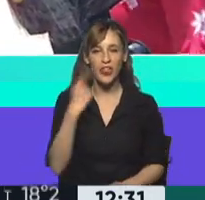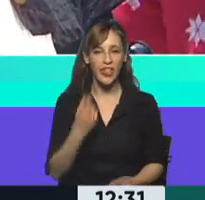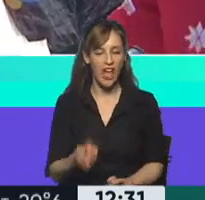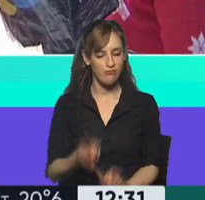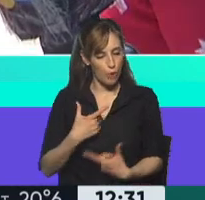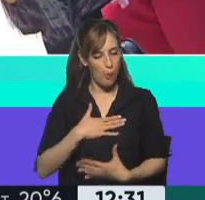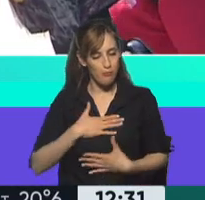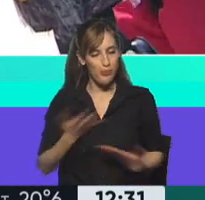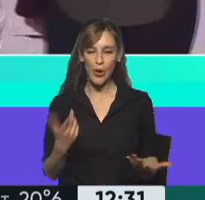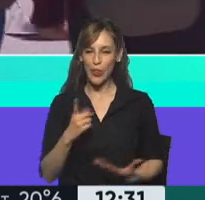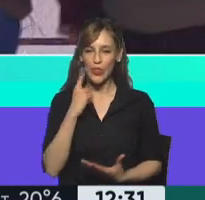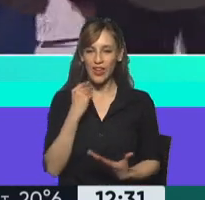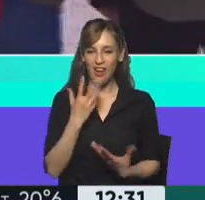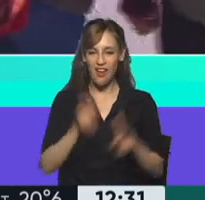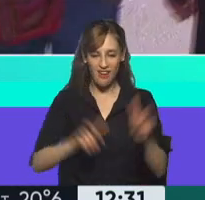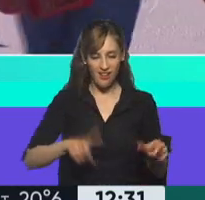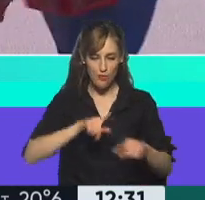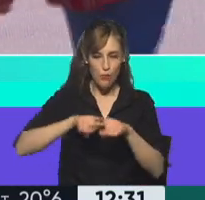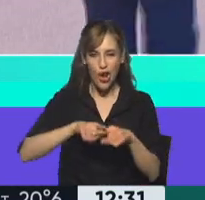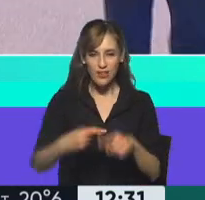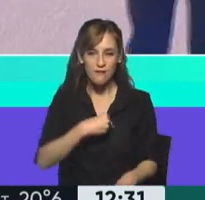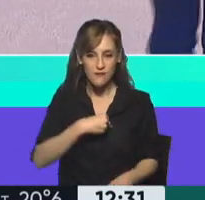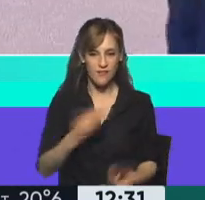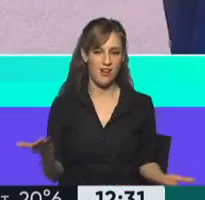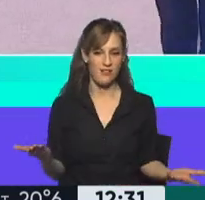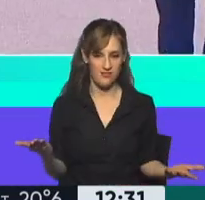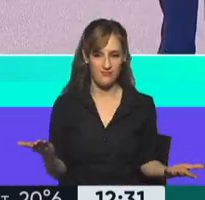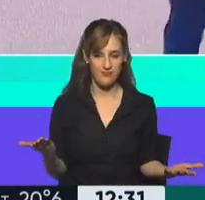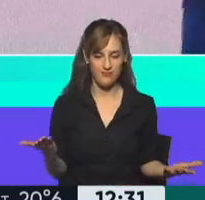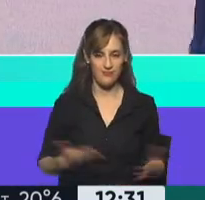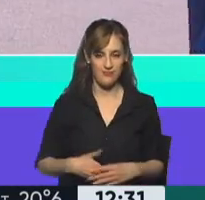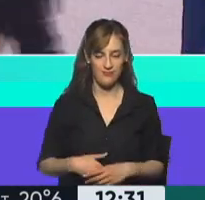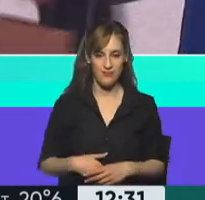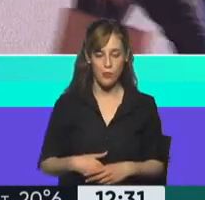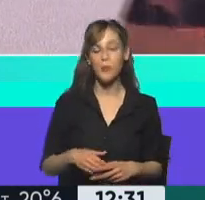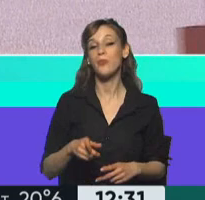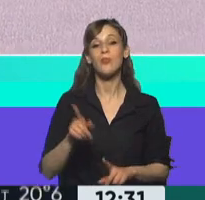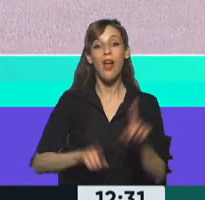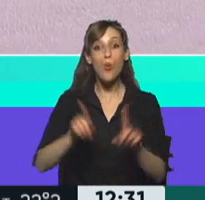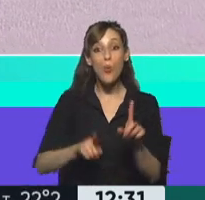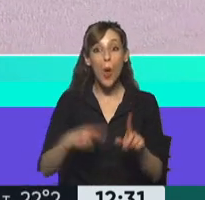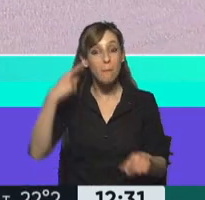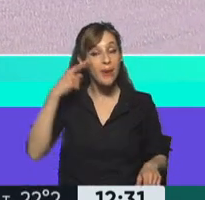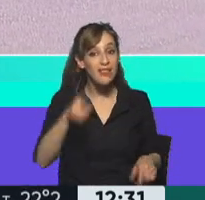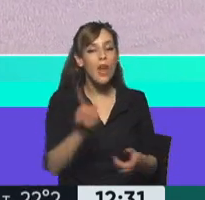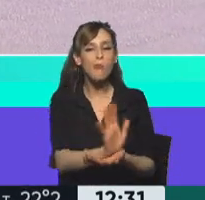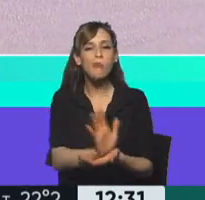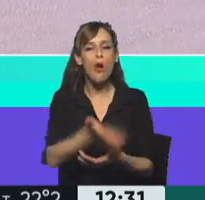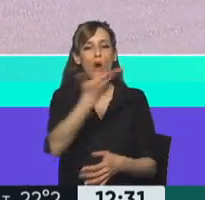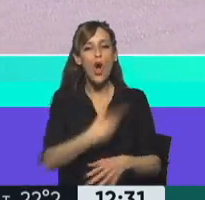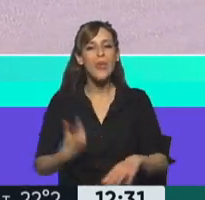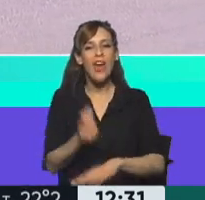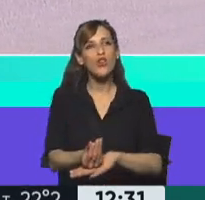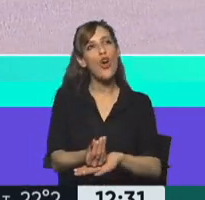del Militante, y bueno, con mis compañeros disfrutando un poco el día. Para algunos es como un relanzamiento del gobierno de Alberto Fernández, ¿vos lo sentís